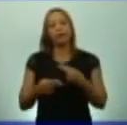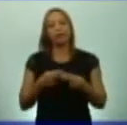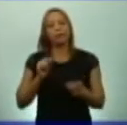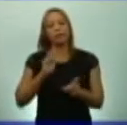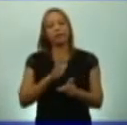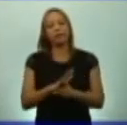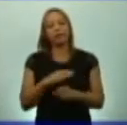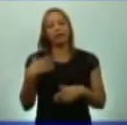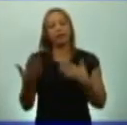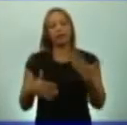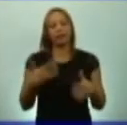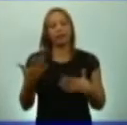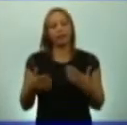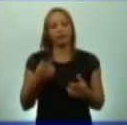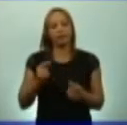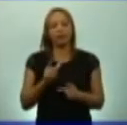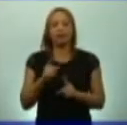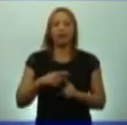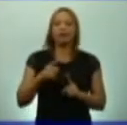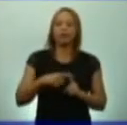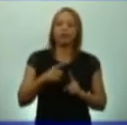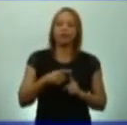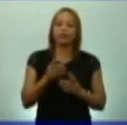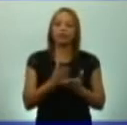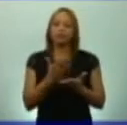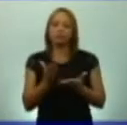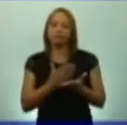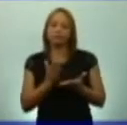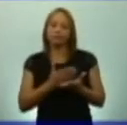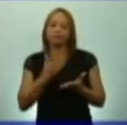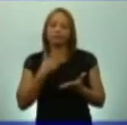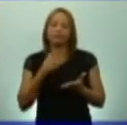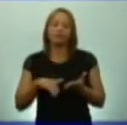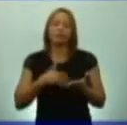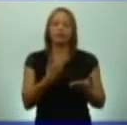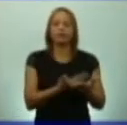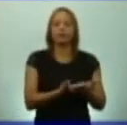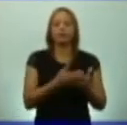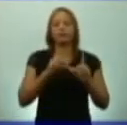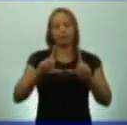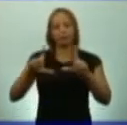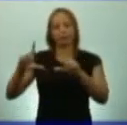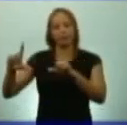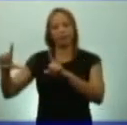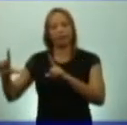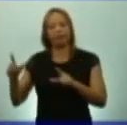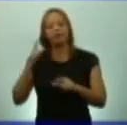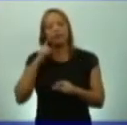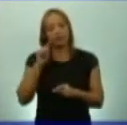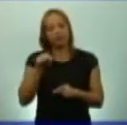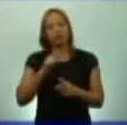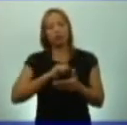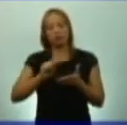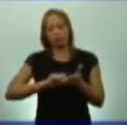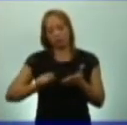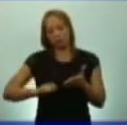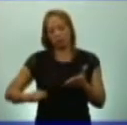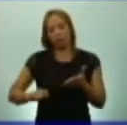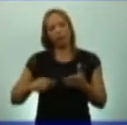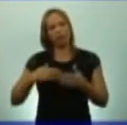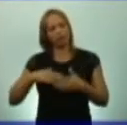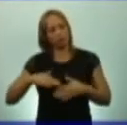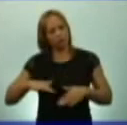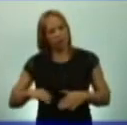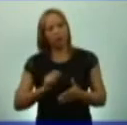actividades del libro de texto que te proponemos en la siguiente diapositiva y que vas a copiar